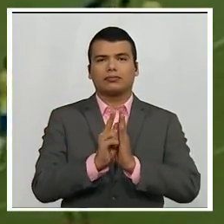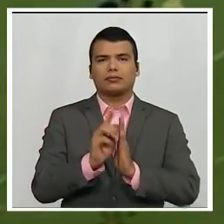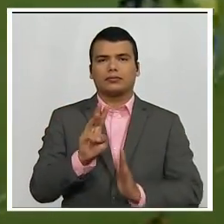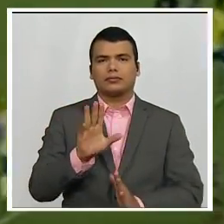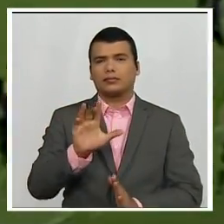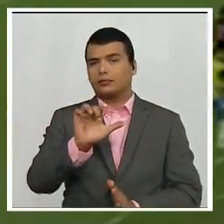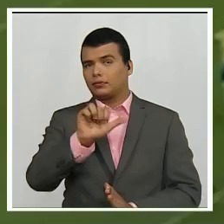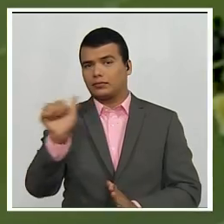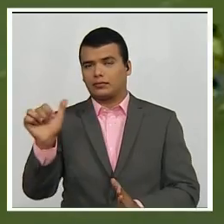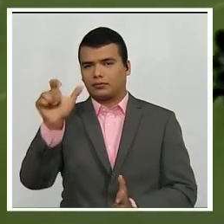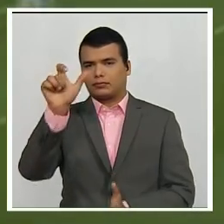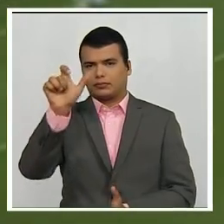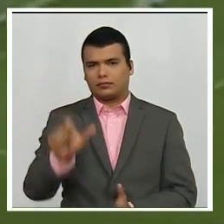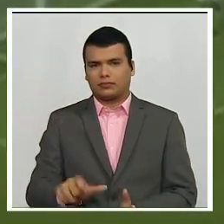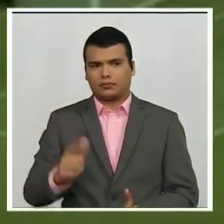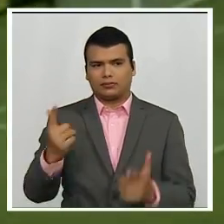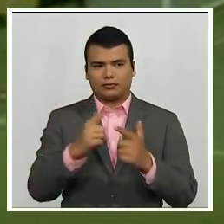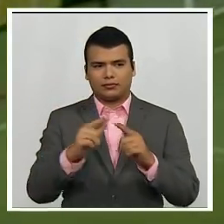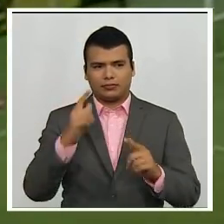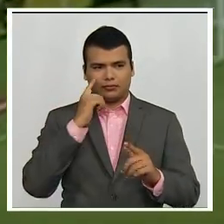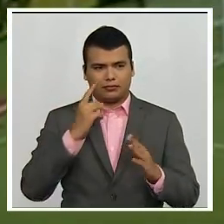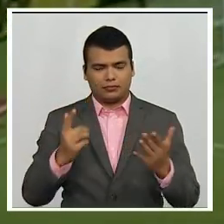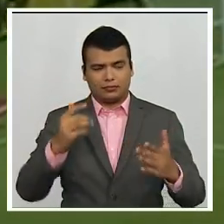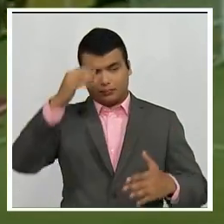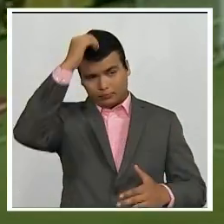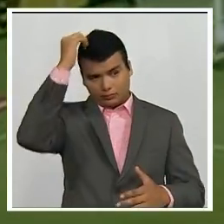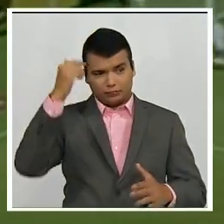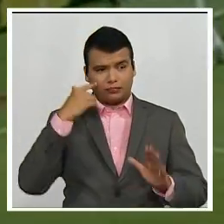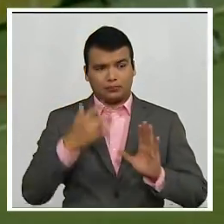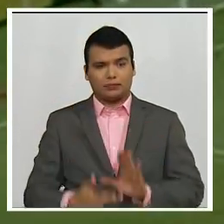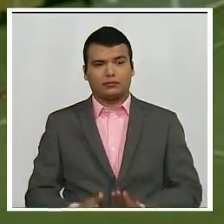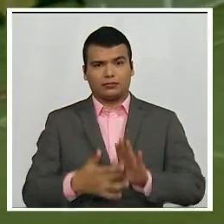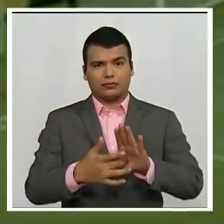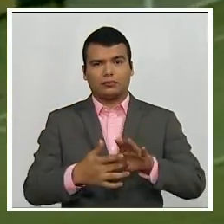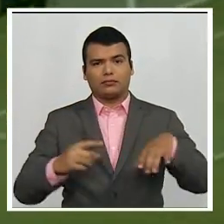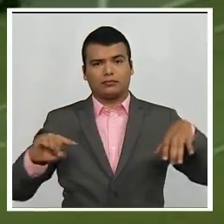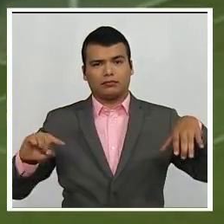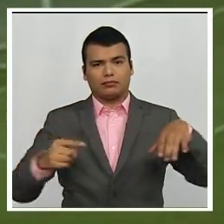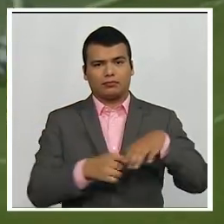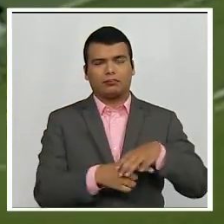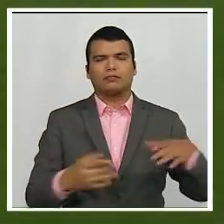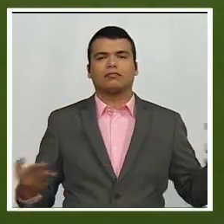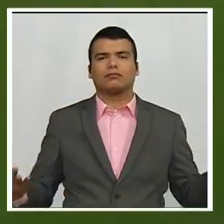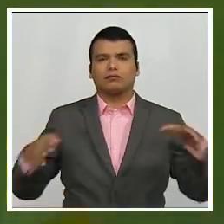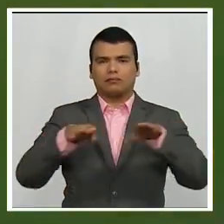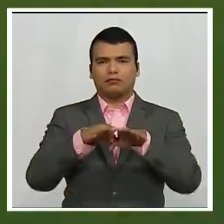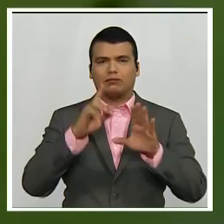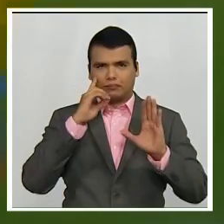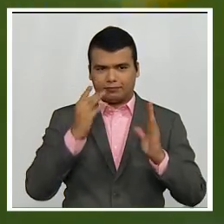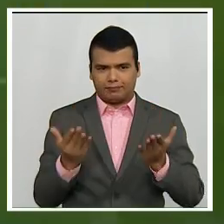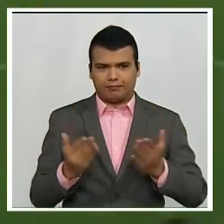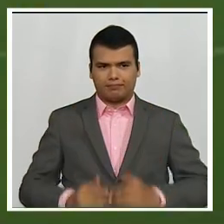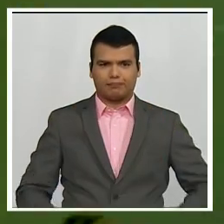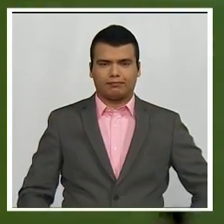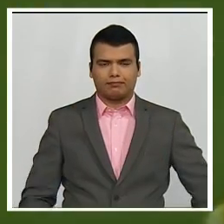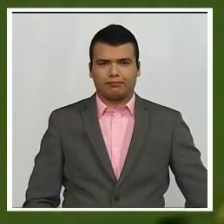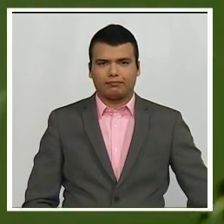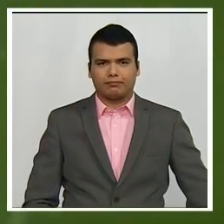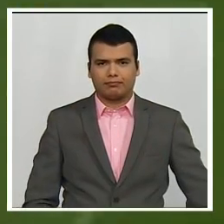tiro libre cobrado por hamas rodríguez pega en la cabeza de martillos para igualar las acciones uno por uno